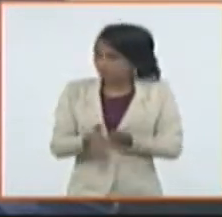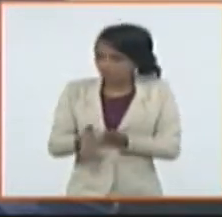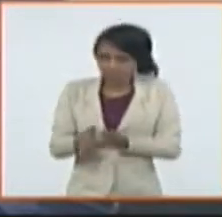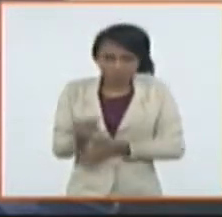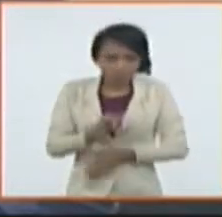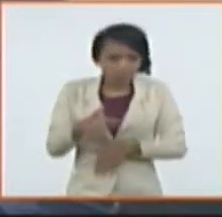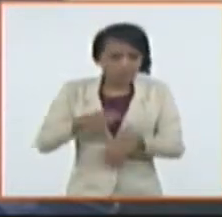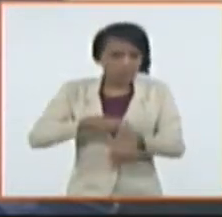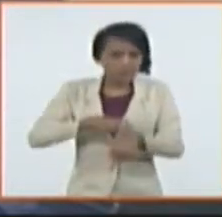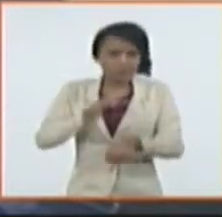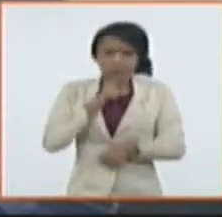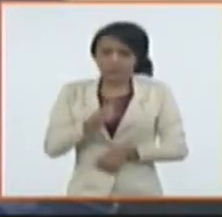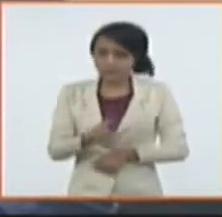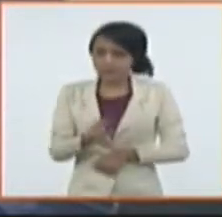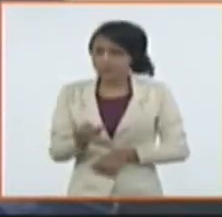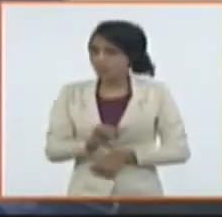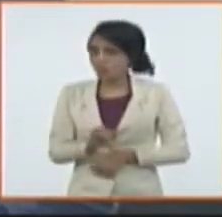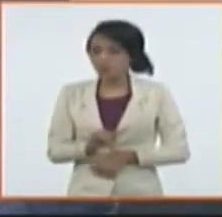difíciles.